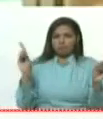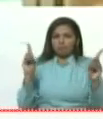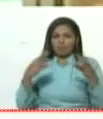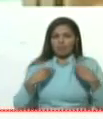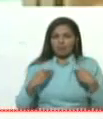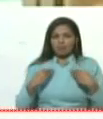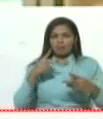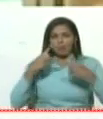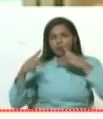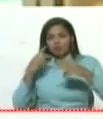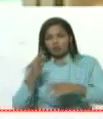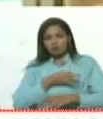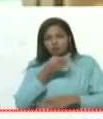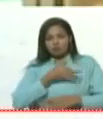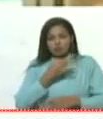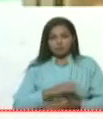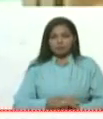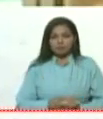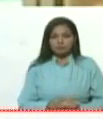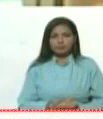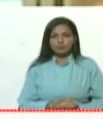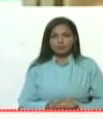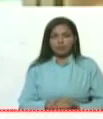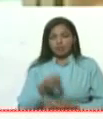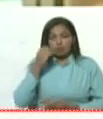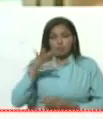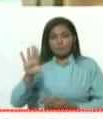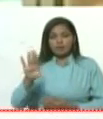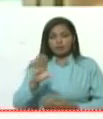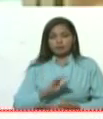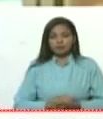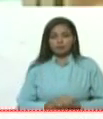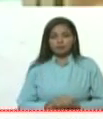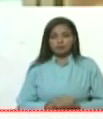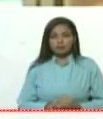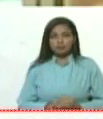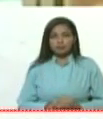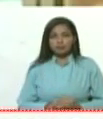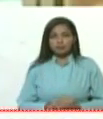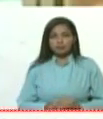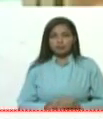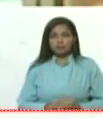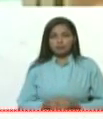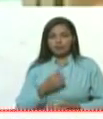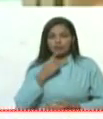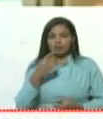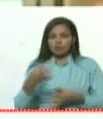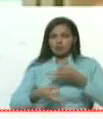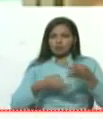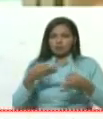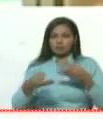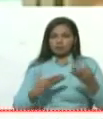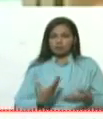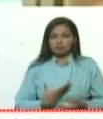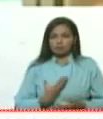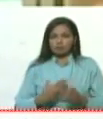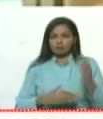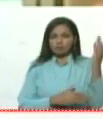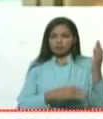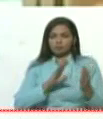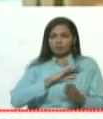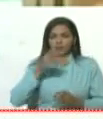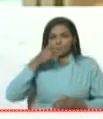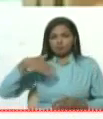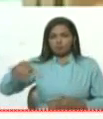vida política, social de un país. Mirna Víez, y miren, alcaldesa de su pueblo ahora,